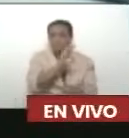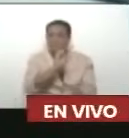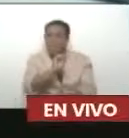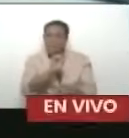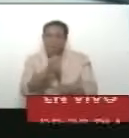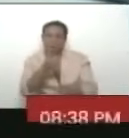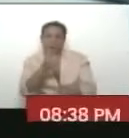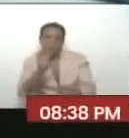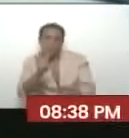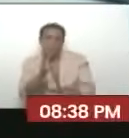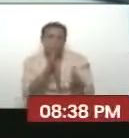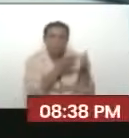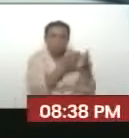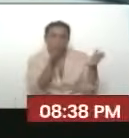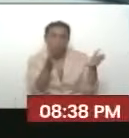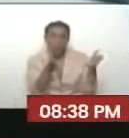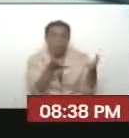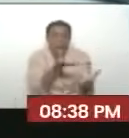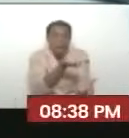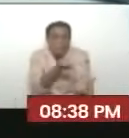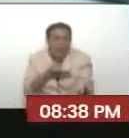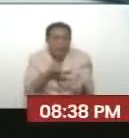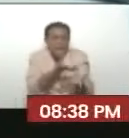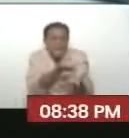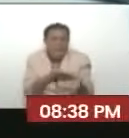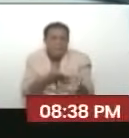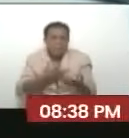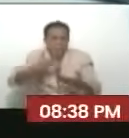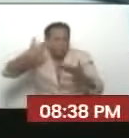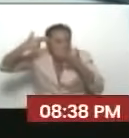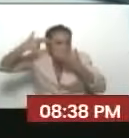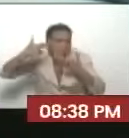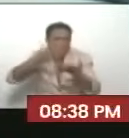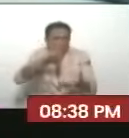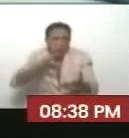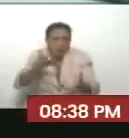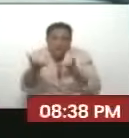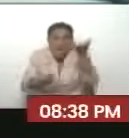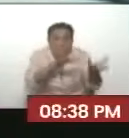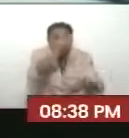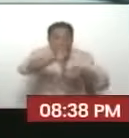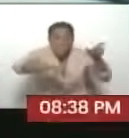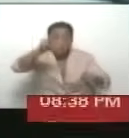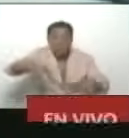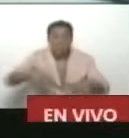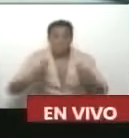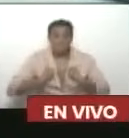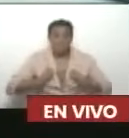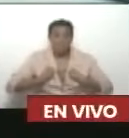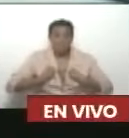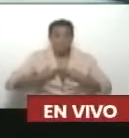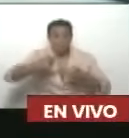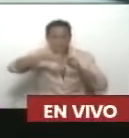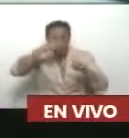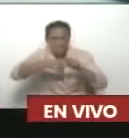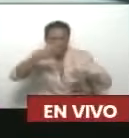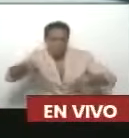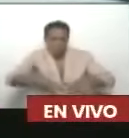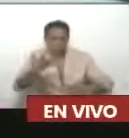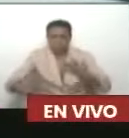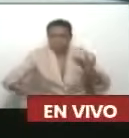2017, que justificaron las guarimbas, la violencia, quemaron seres humanos vivos.